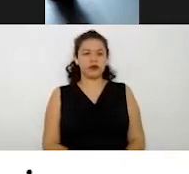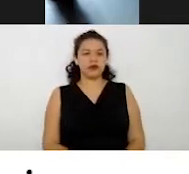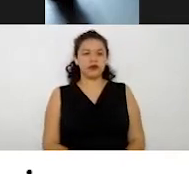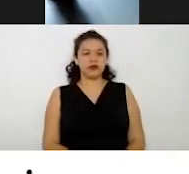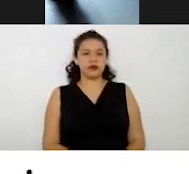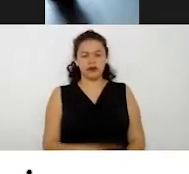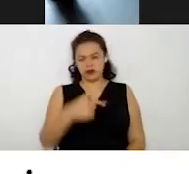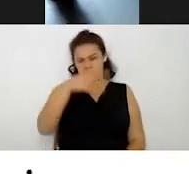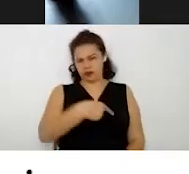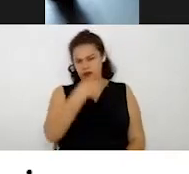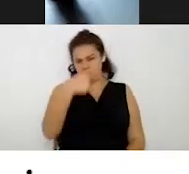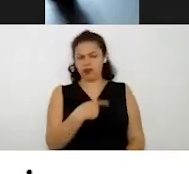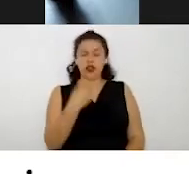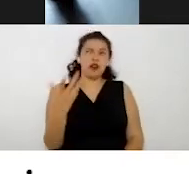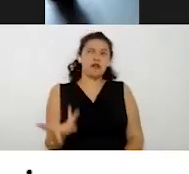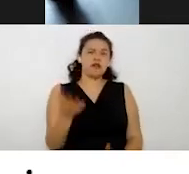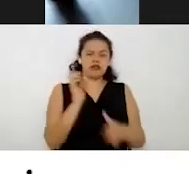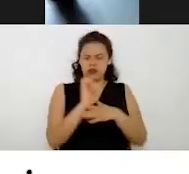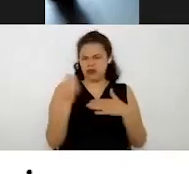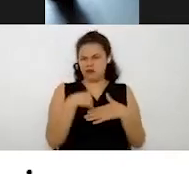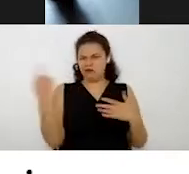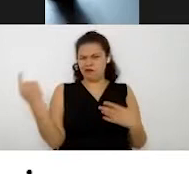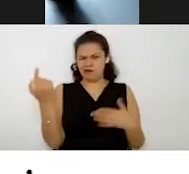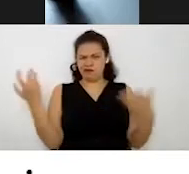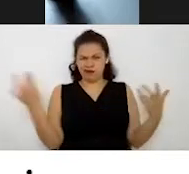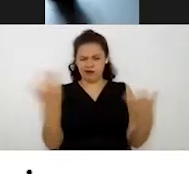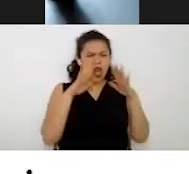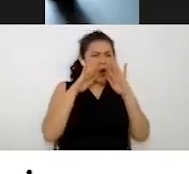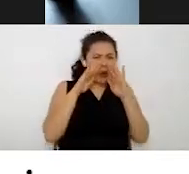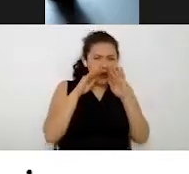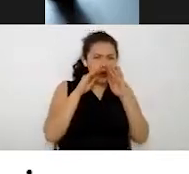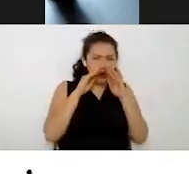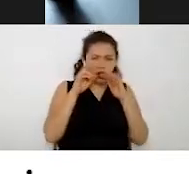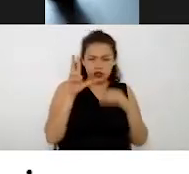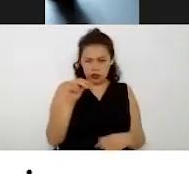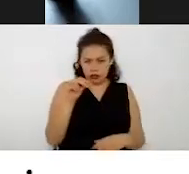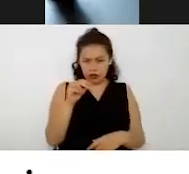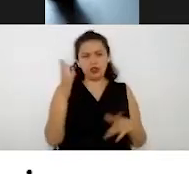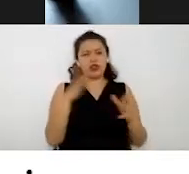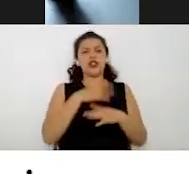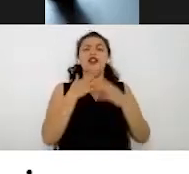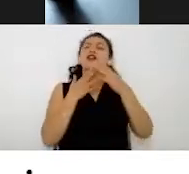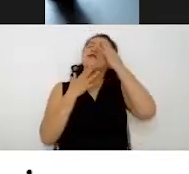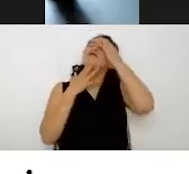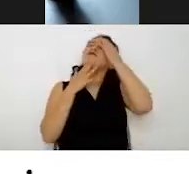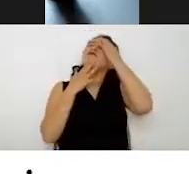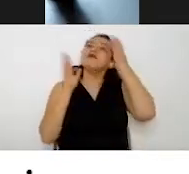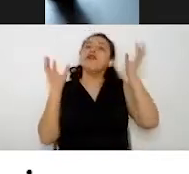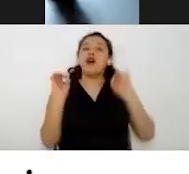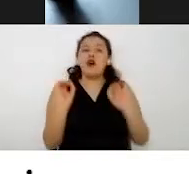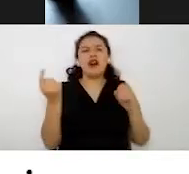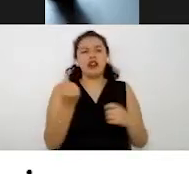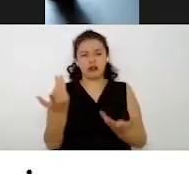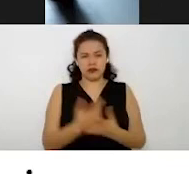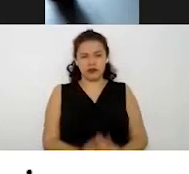preguntarán, entonces, ¿qué hago? ¿Ya no hago las ventilaciones? ¿Despejo la vía aérea o qué hago?